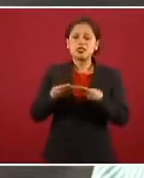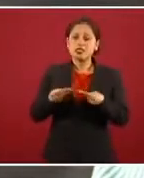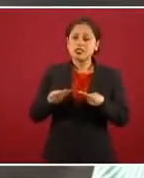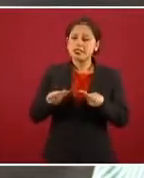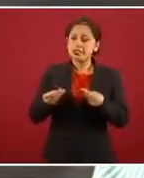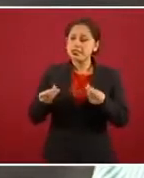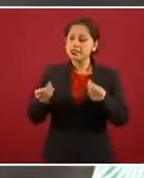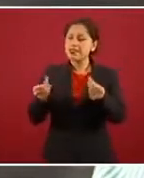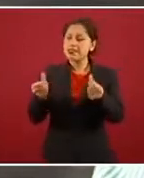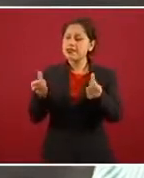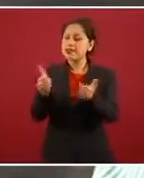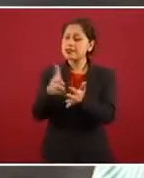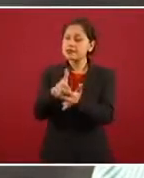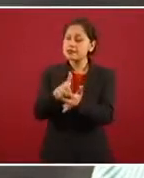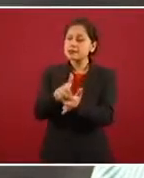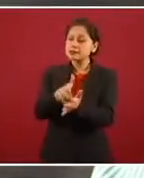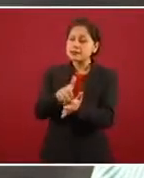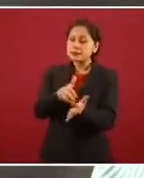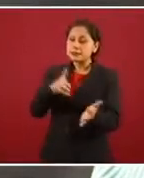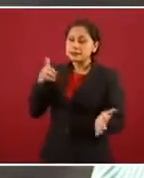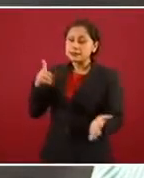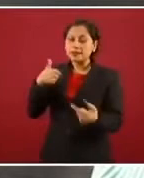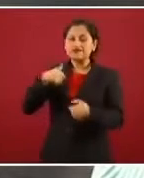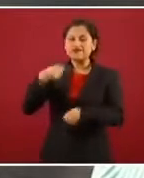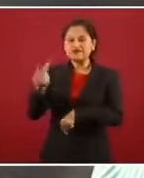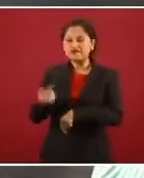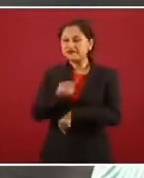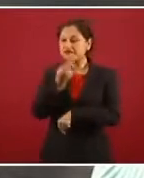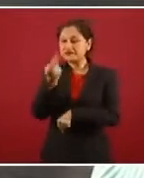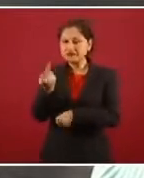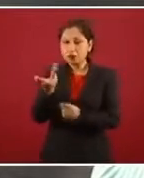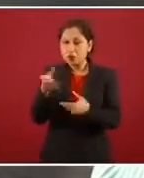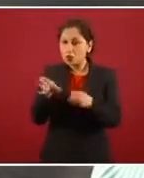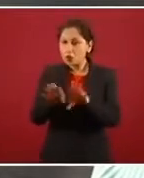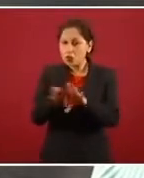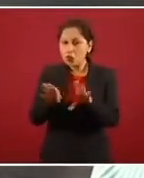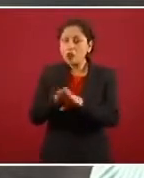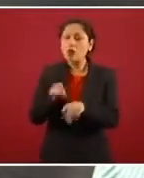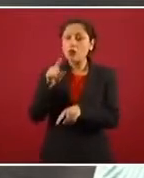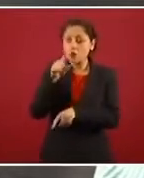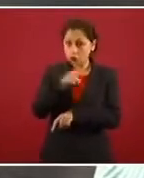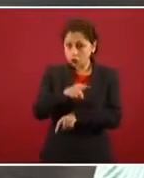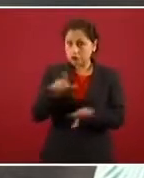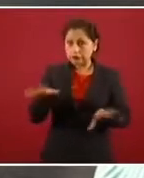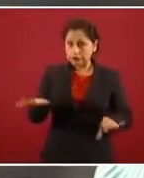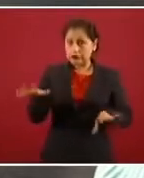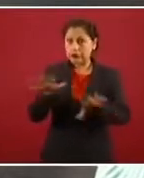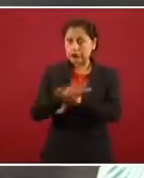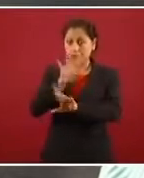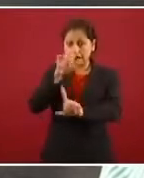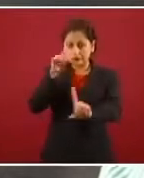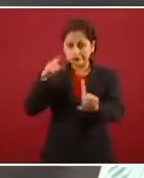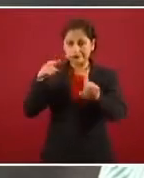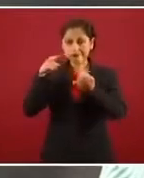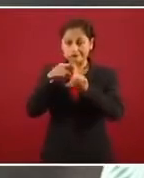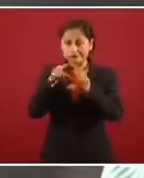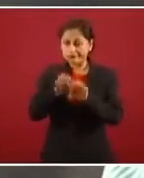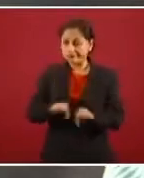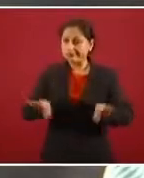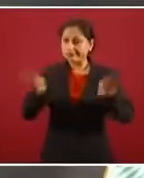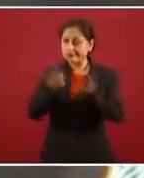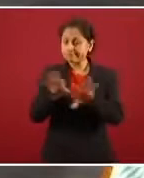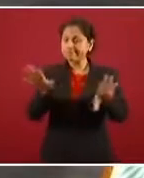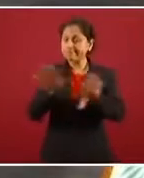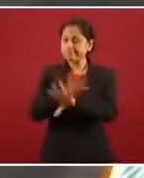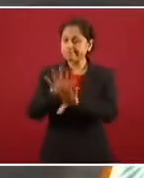que sacrificar? ¿Cómo hay que cambiar las prioridades? Usted mismo ha cambiado prioridades. Otra, rápidamente, frente